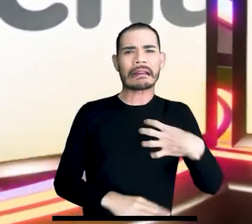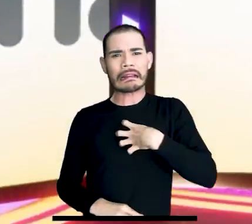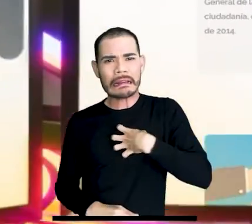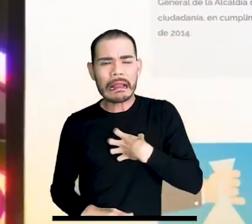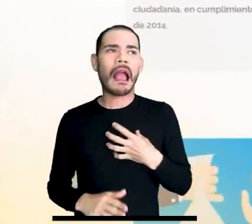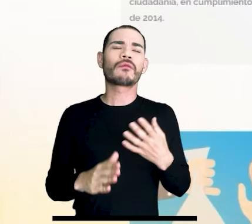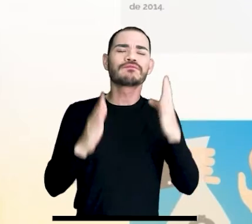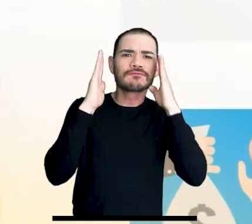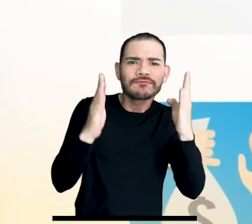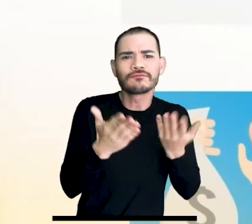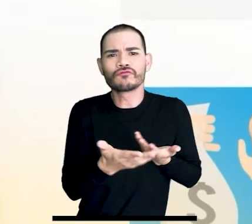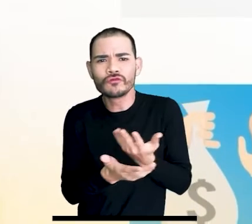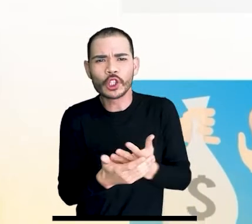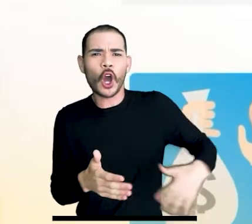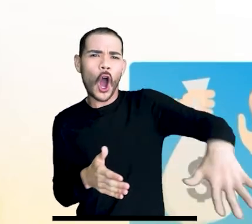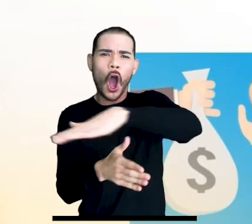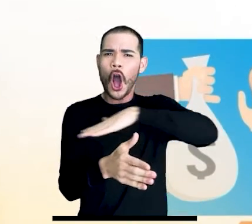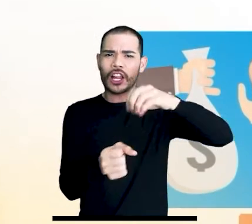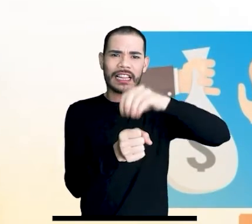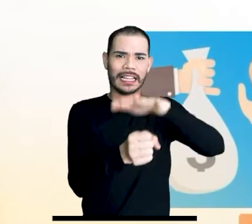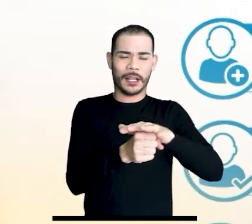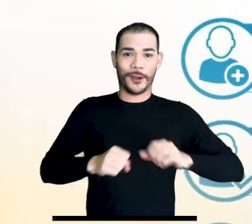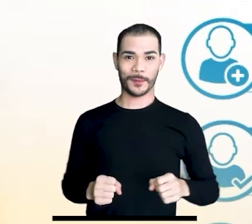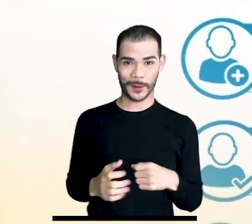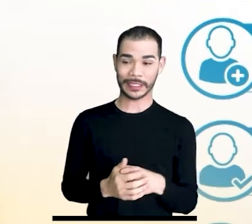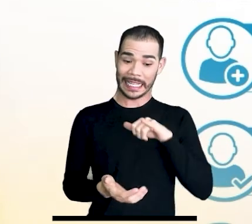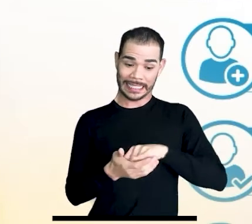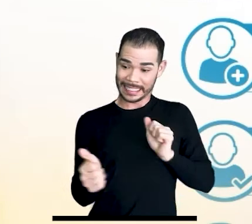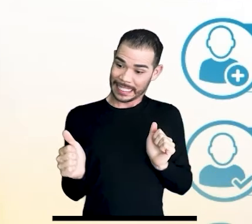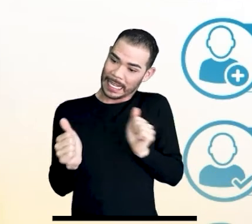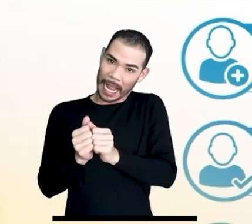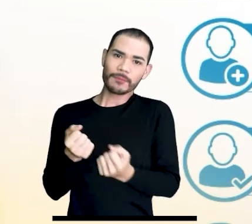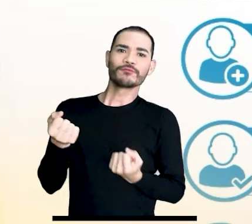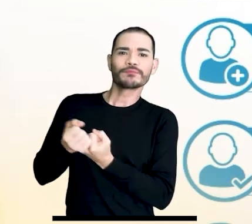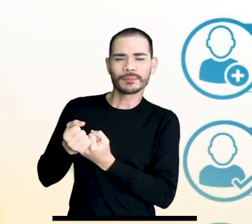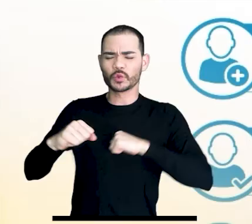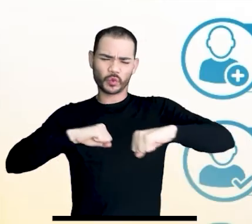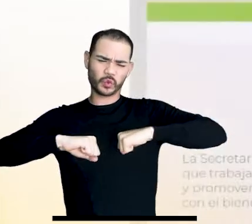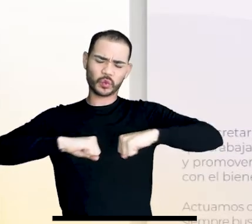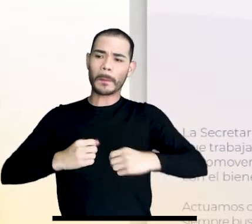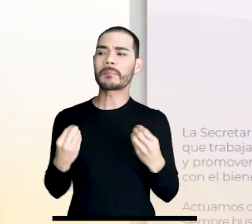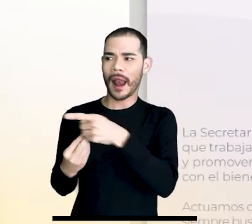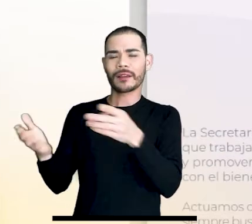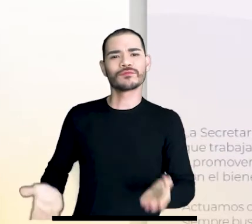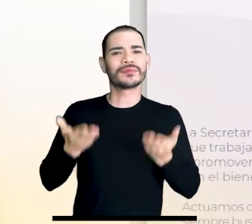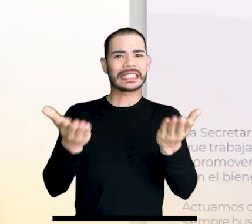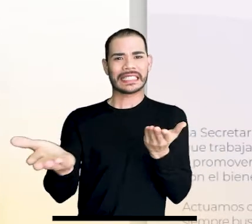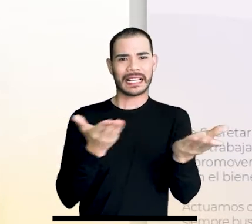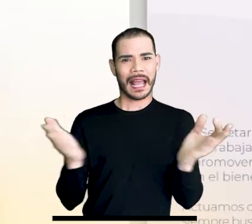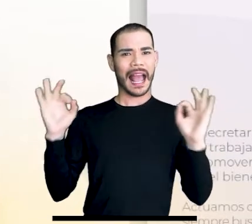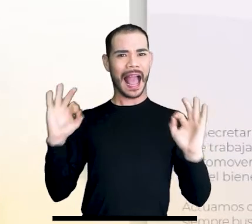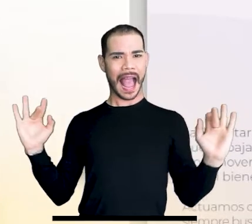y sugerencias de la ciudadanía en todo el distrito capital. Nuestro acompañamiento apoya su gestión para que su servicio